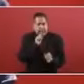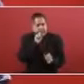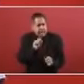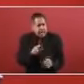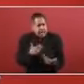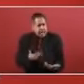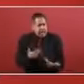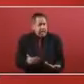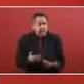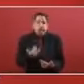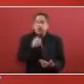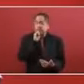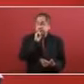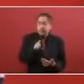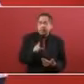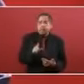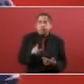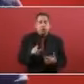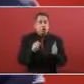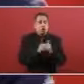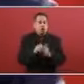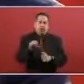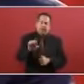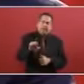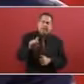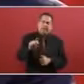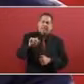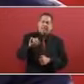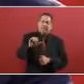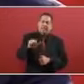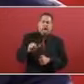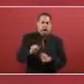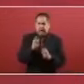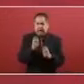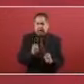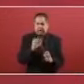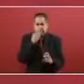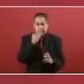además con ética.